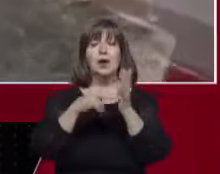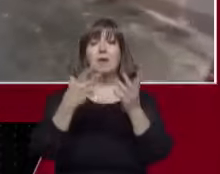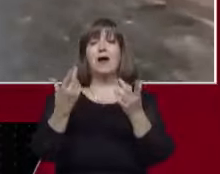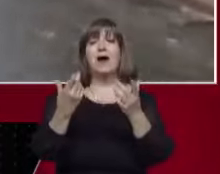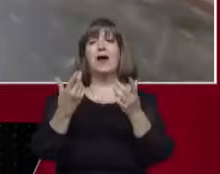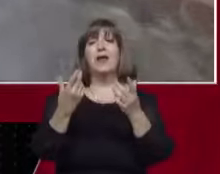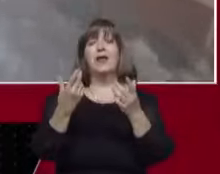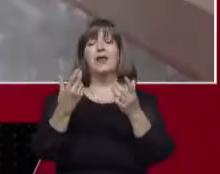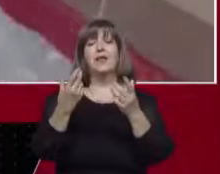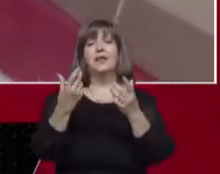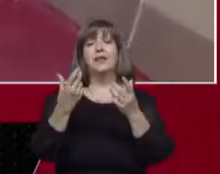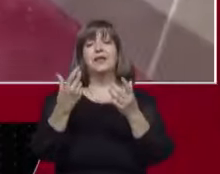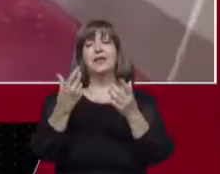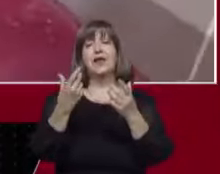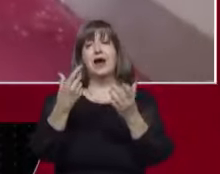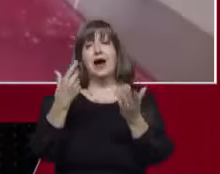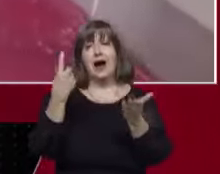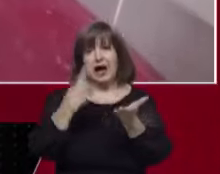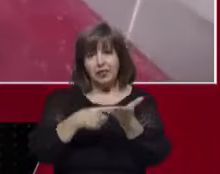Si estás tocando para arrepentirlo. Y si no,